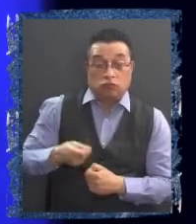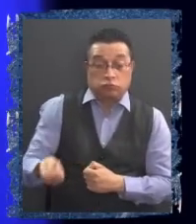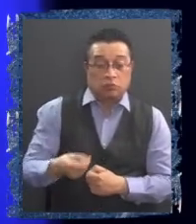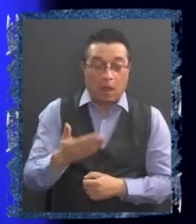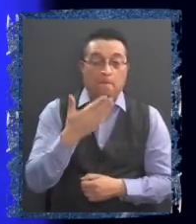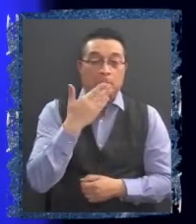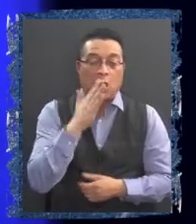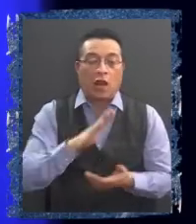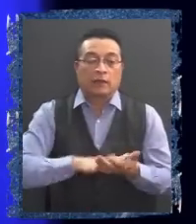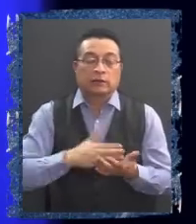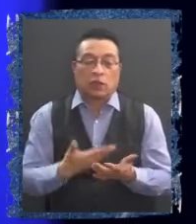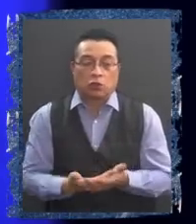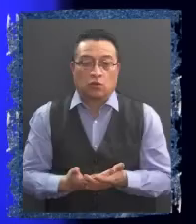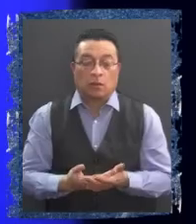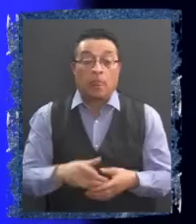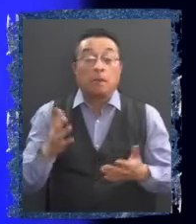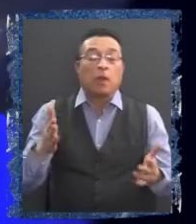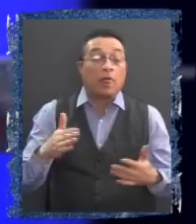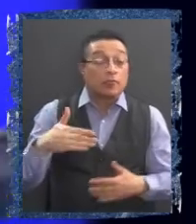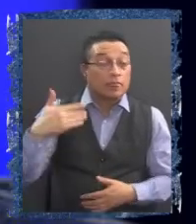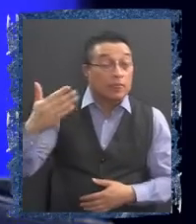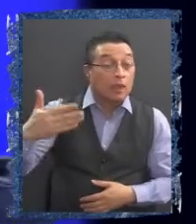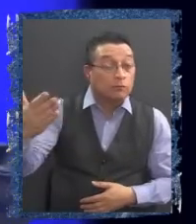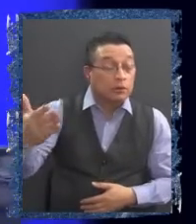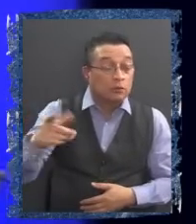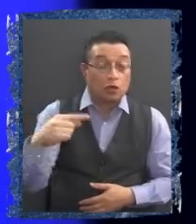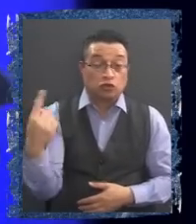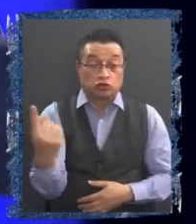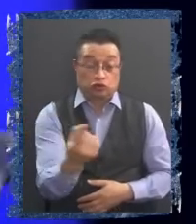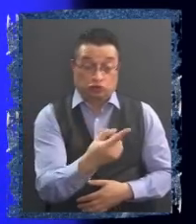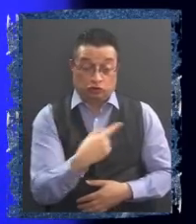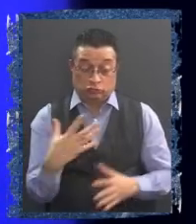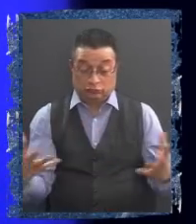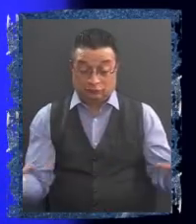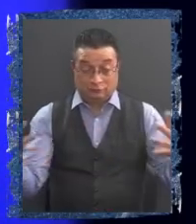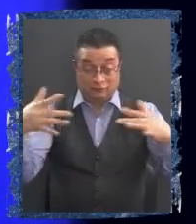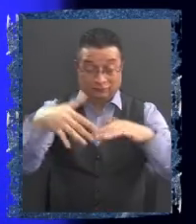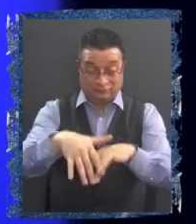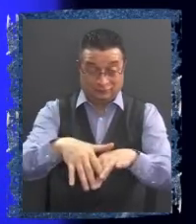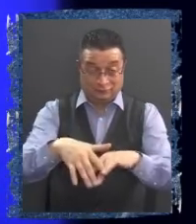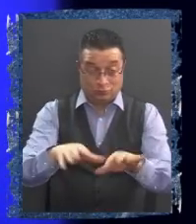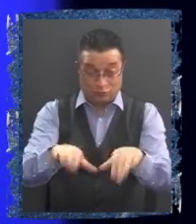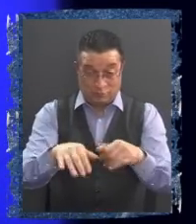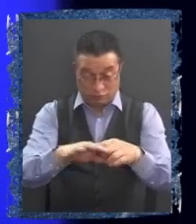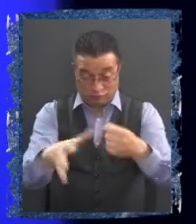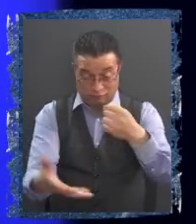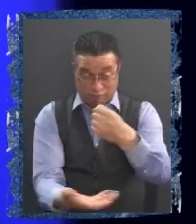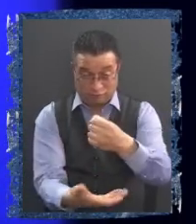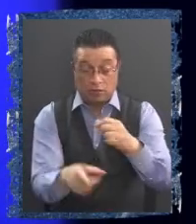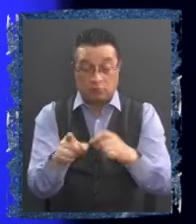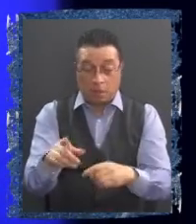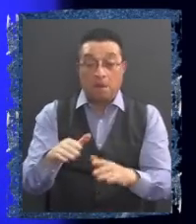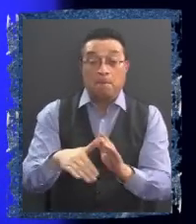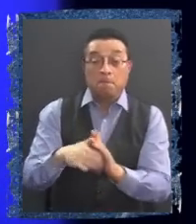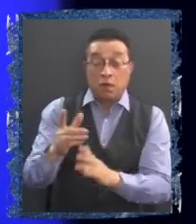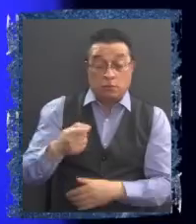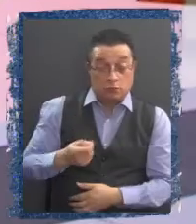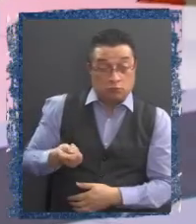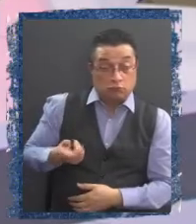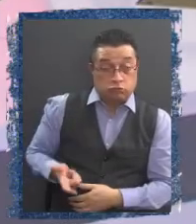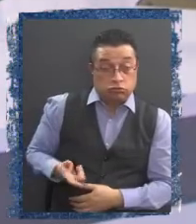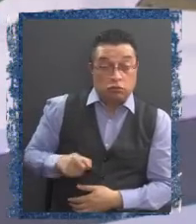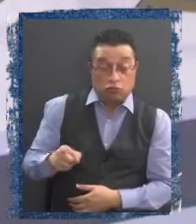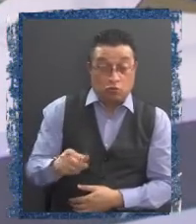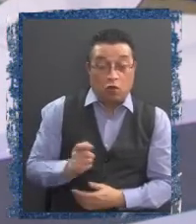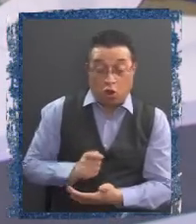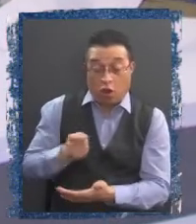salud. El día de mañana, que todos estemos en el Sistema Nacional de Salud, pero tengamos, como decía Elia, más poder adquisitivo,